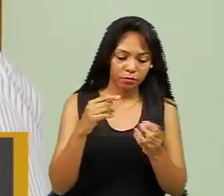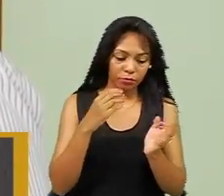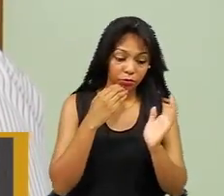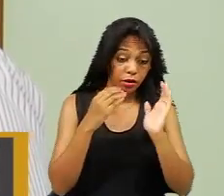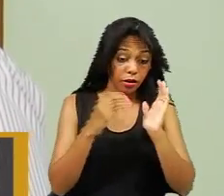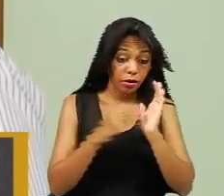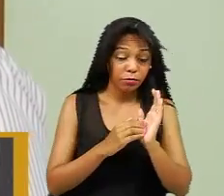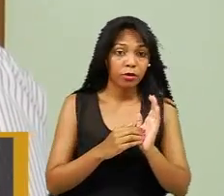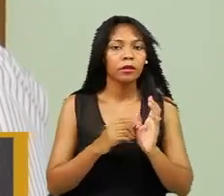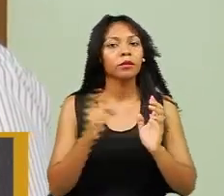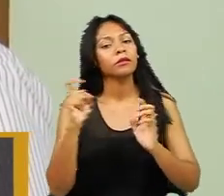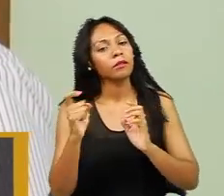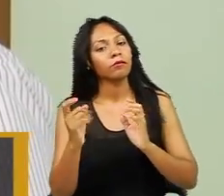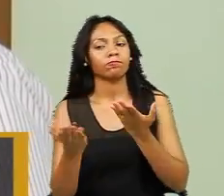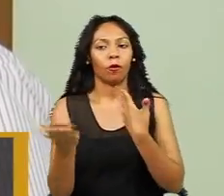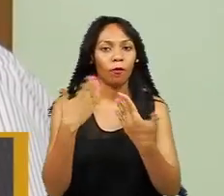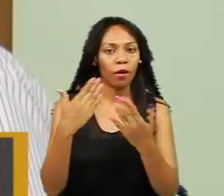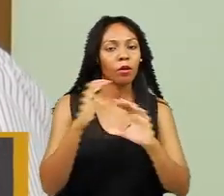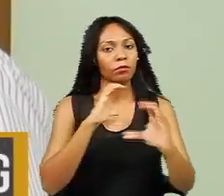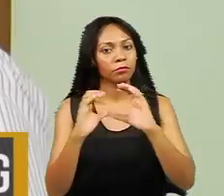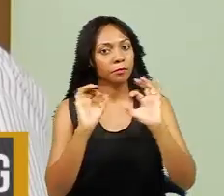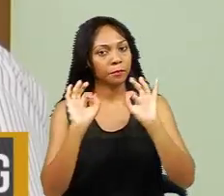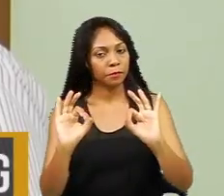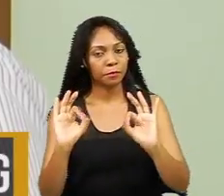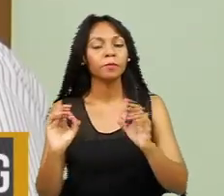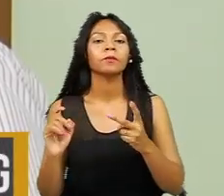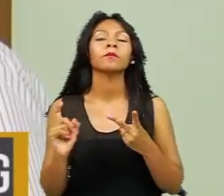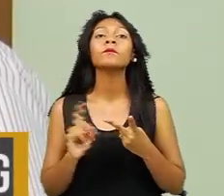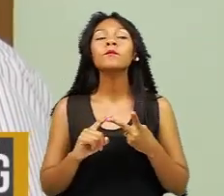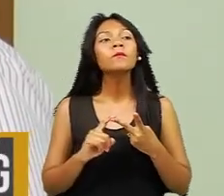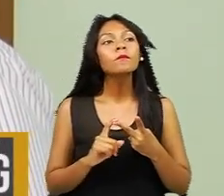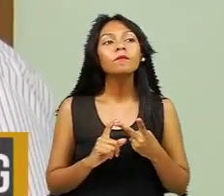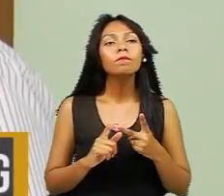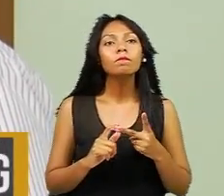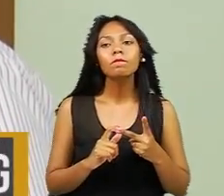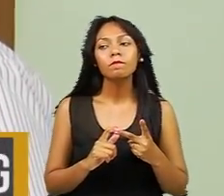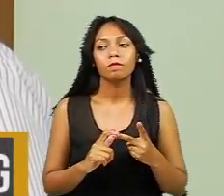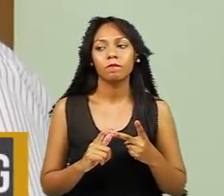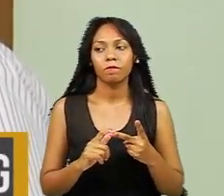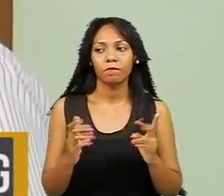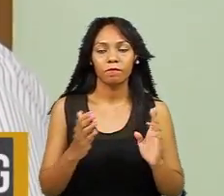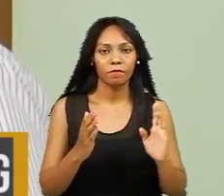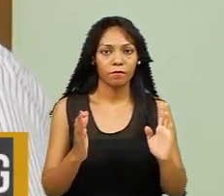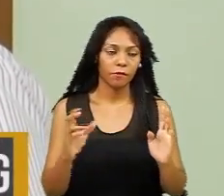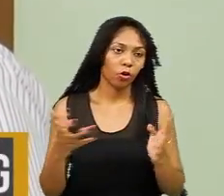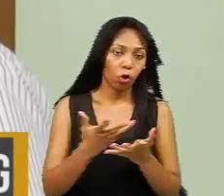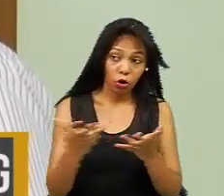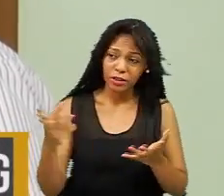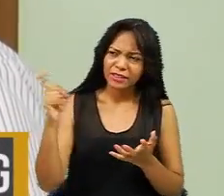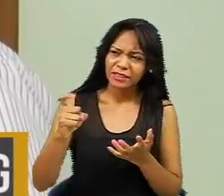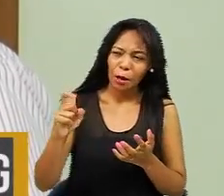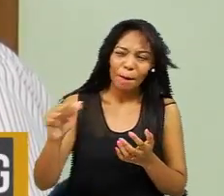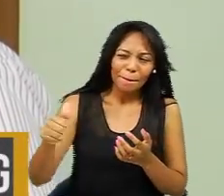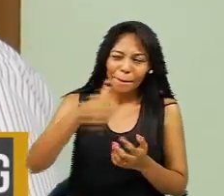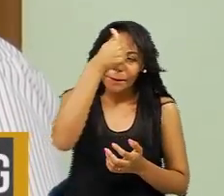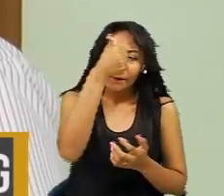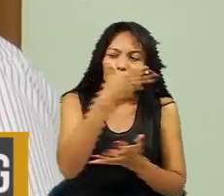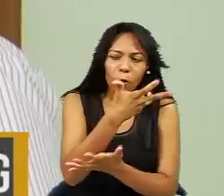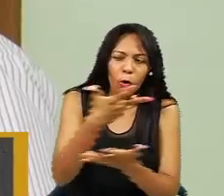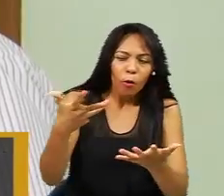la comunicación y viabilizar cuáles son las necesidades prioritarias de la